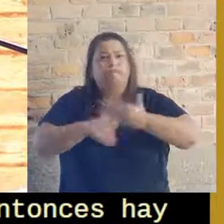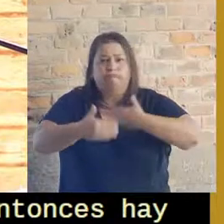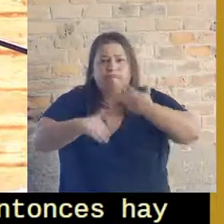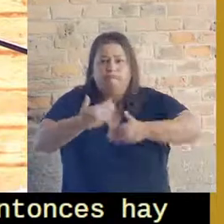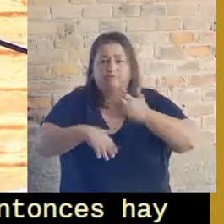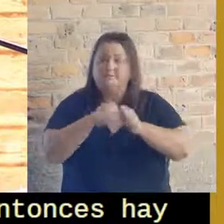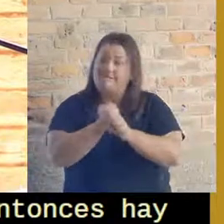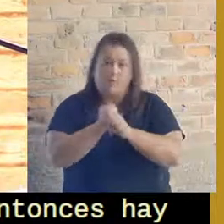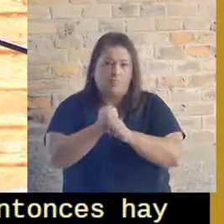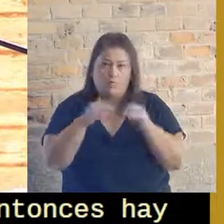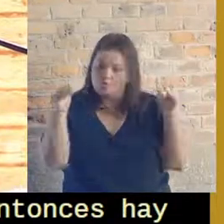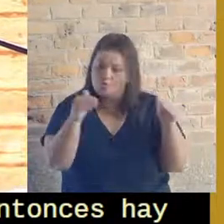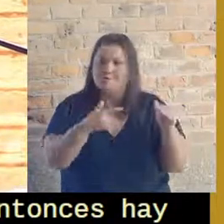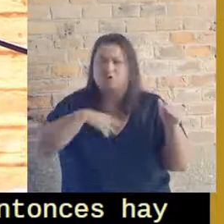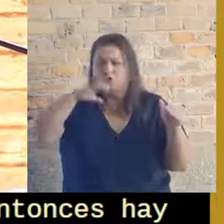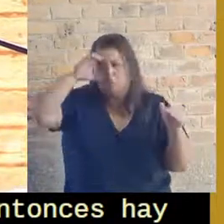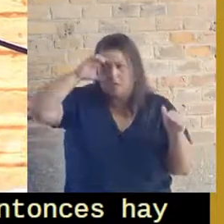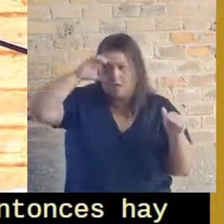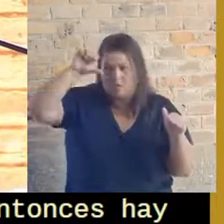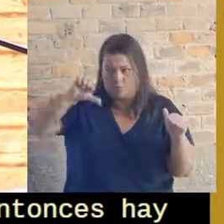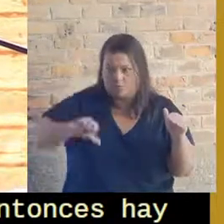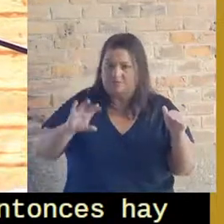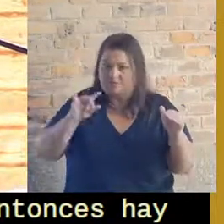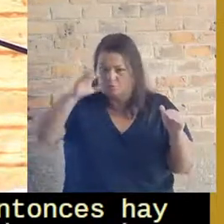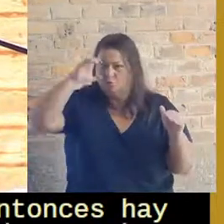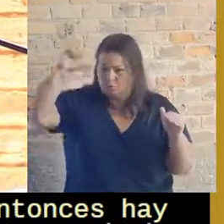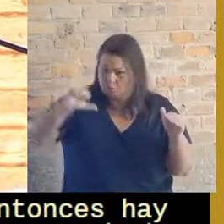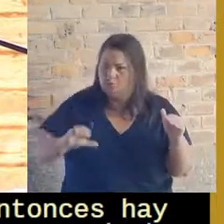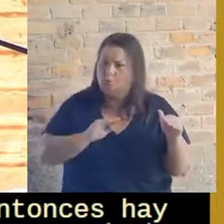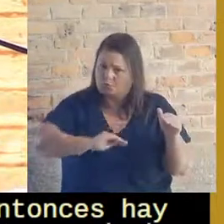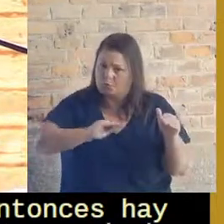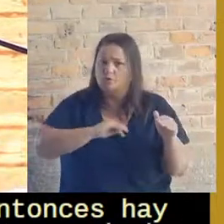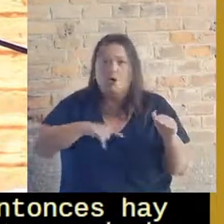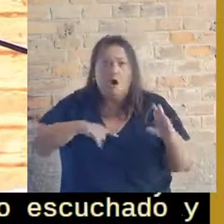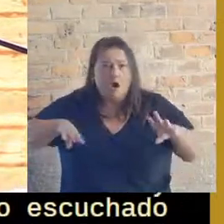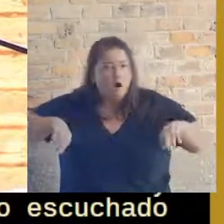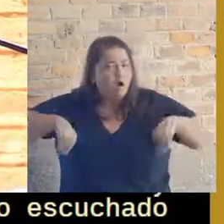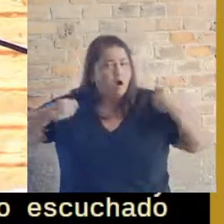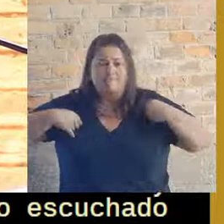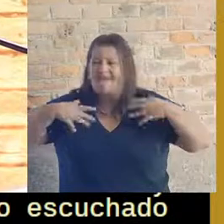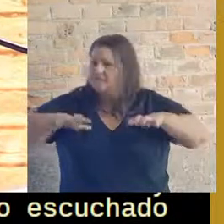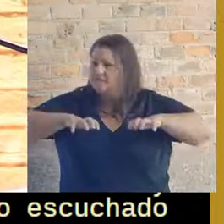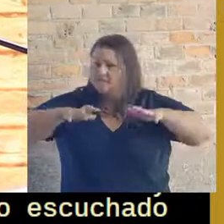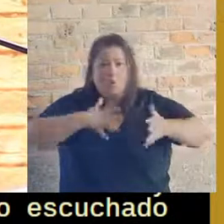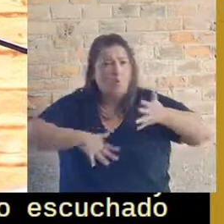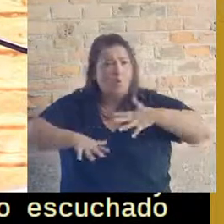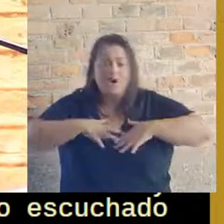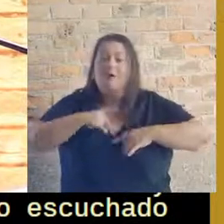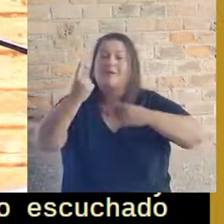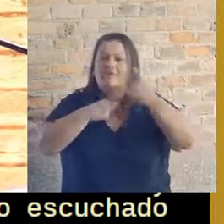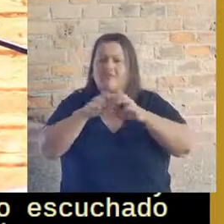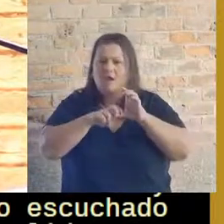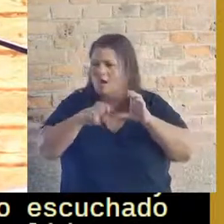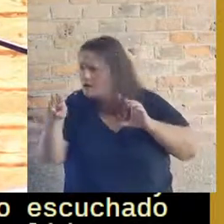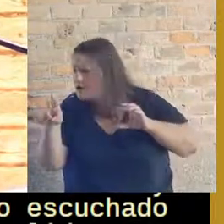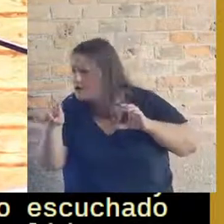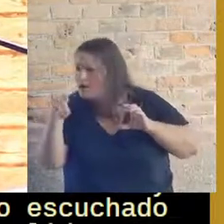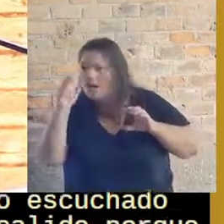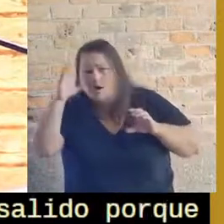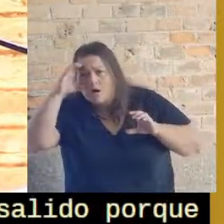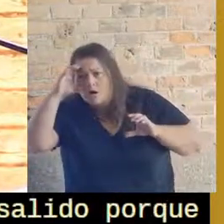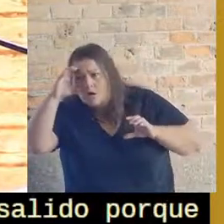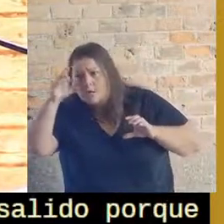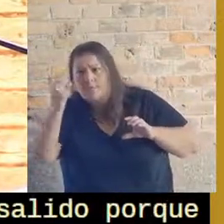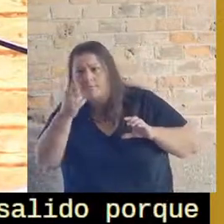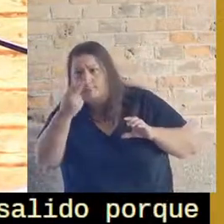máquinas Pero sí he escuchado he escuchado he disfrutado he aprendido y de vez en cuando he salido porque se hablaba de